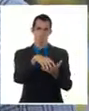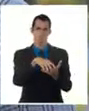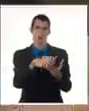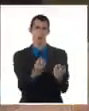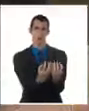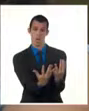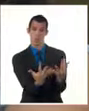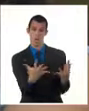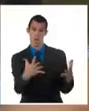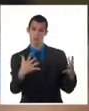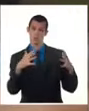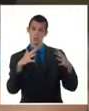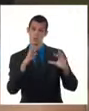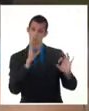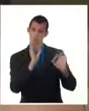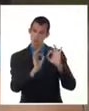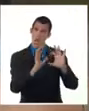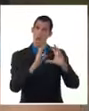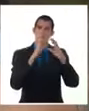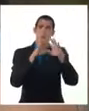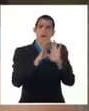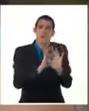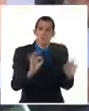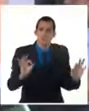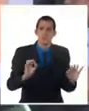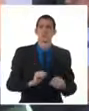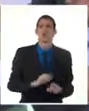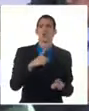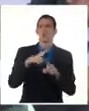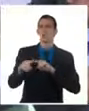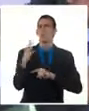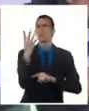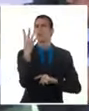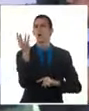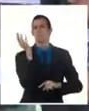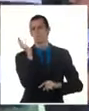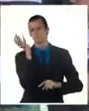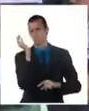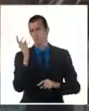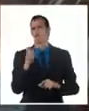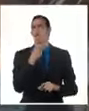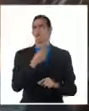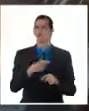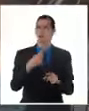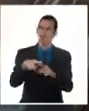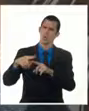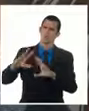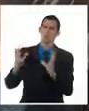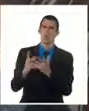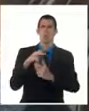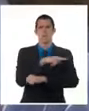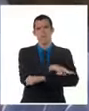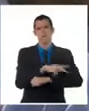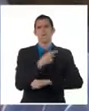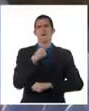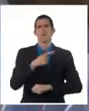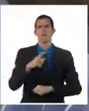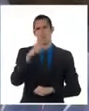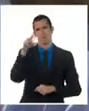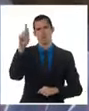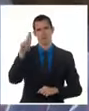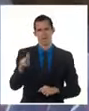4 conferencias magistrales a cargo de expertos de Costa Rica, República Dominicana y las Naciones